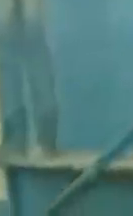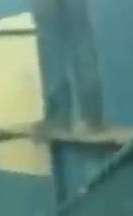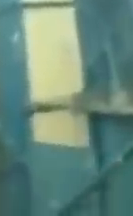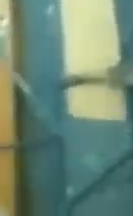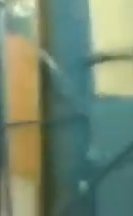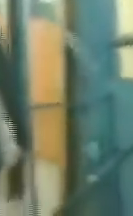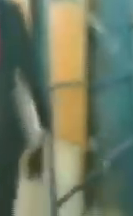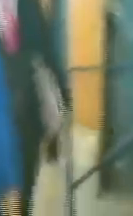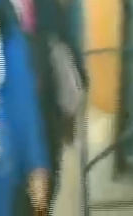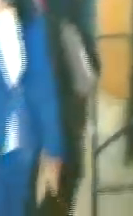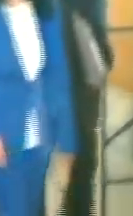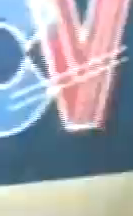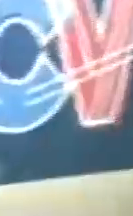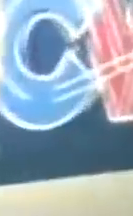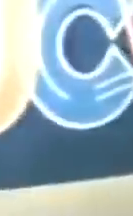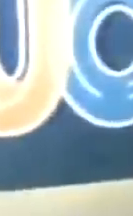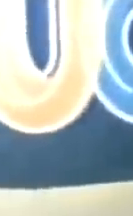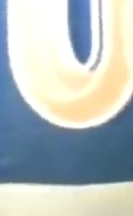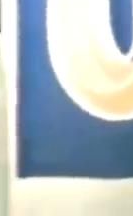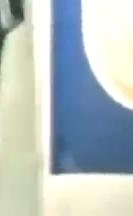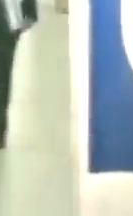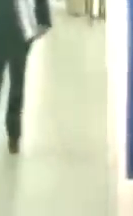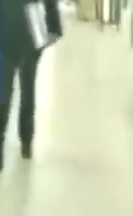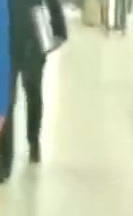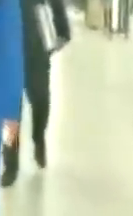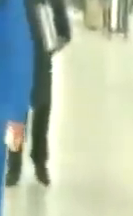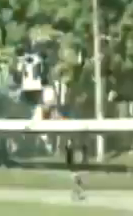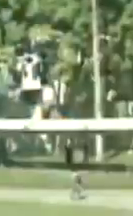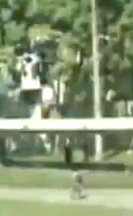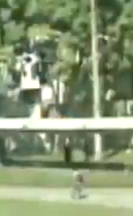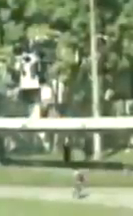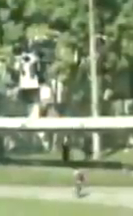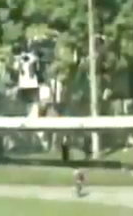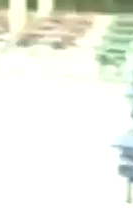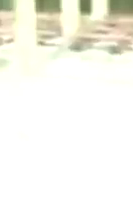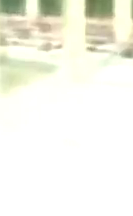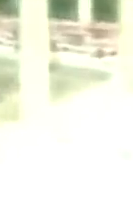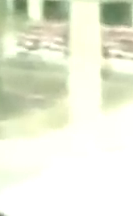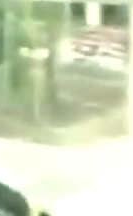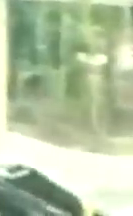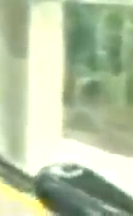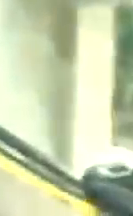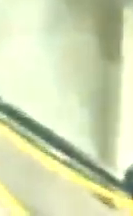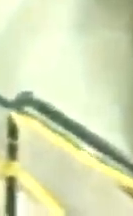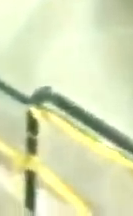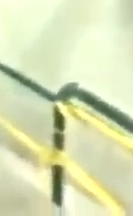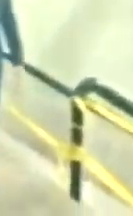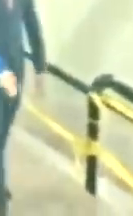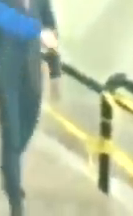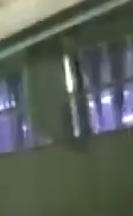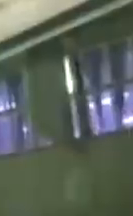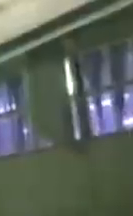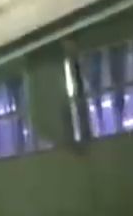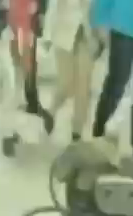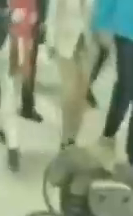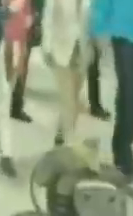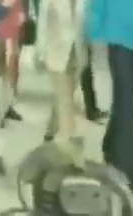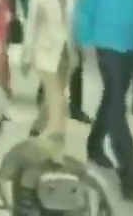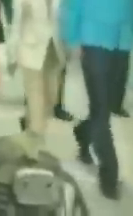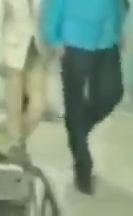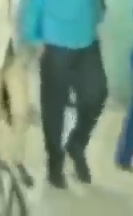caso de la Universidad Central de Venezuela, que ha meritado, bueno, toda una inversión. Estamos avanzando para recuperar el